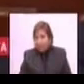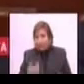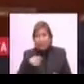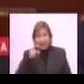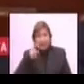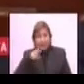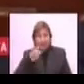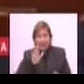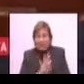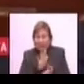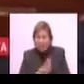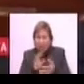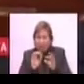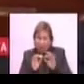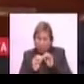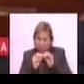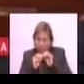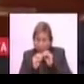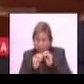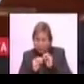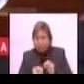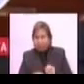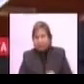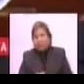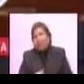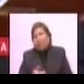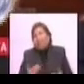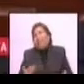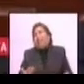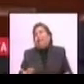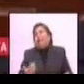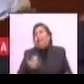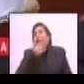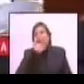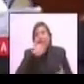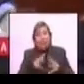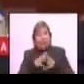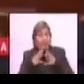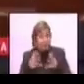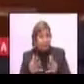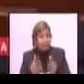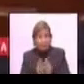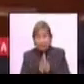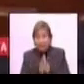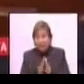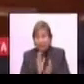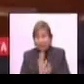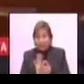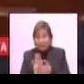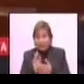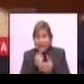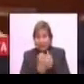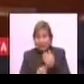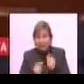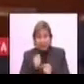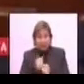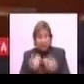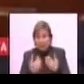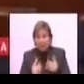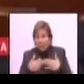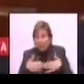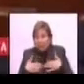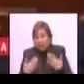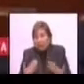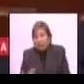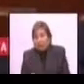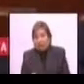necesitan cuatro oficios corrigiéndose a sí mismos, entonces, francamente, eso abona bastante en favor de negarles la confianza, porque si ni siquiera pueden hacer